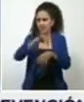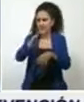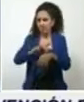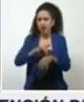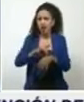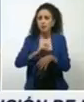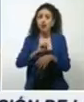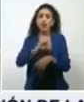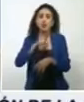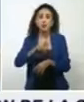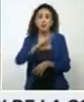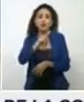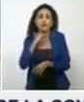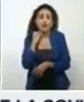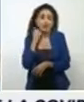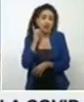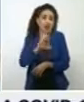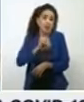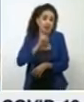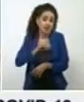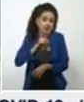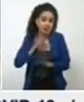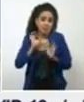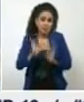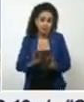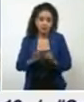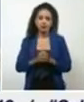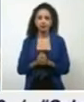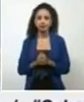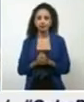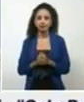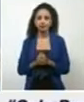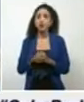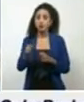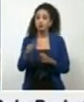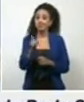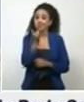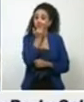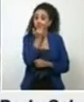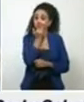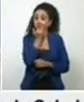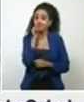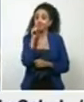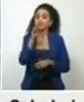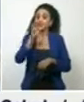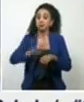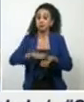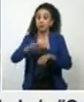amarilla. Mire la capacidad que tiene de ser dañino este mosquito.